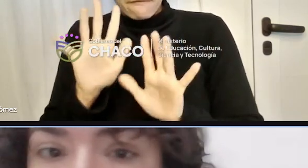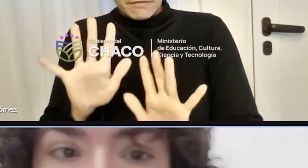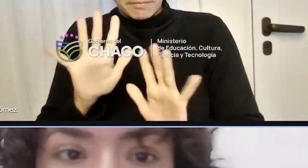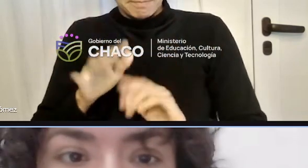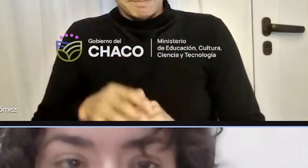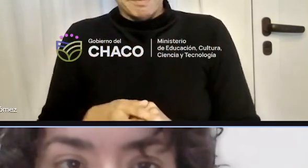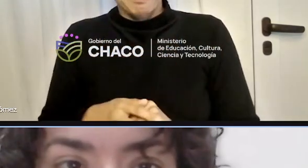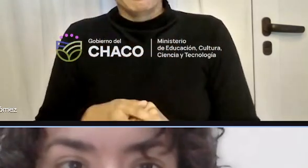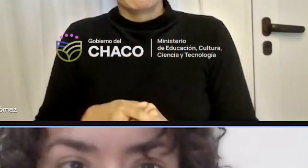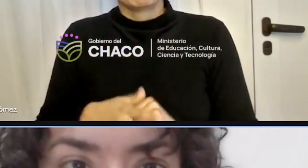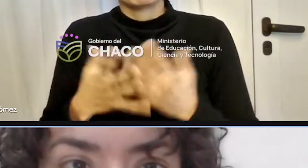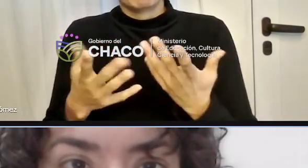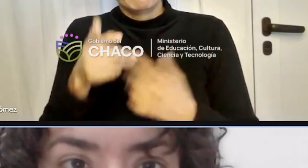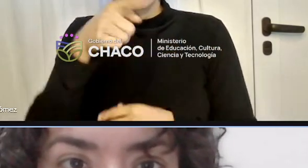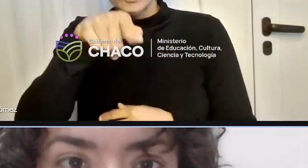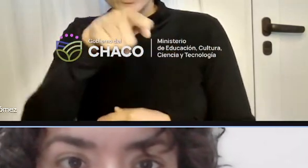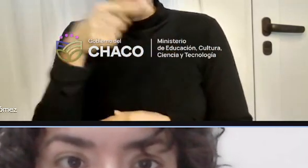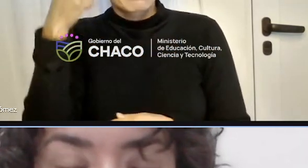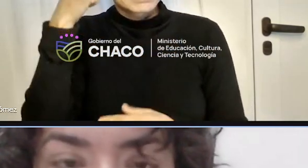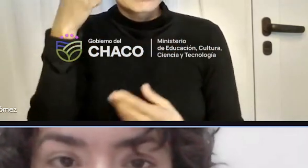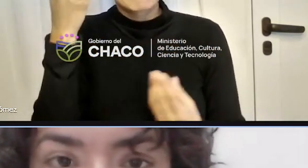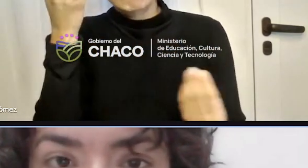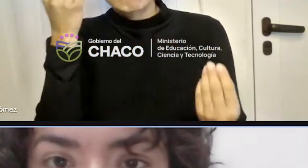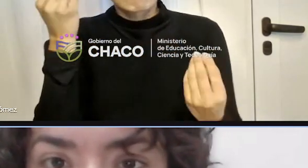a ver qué les parece,